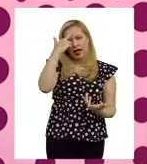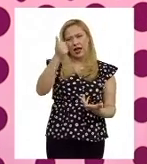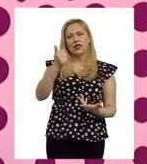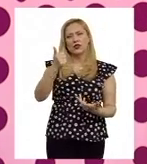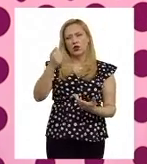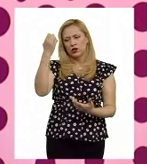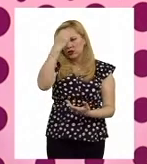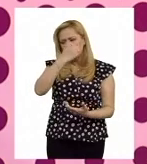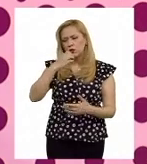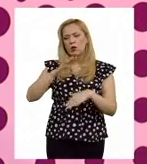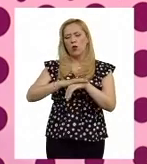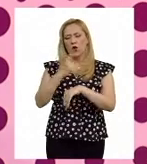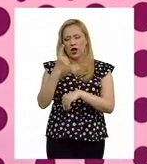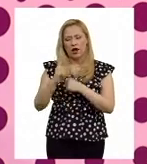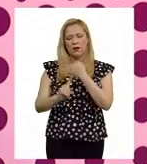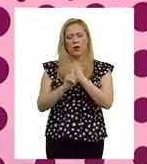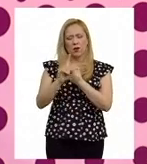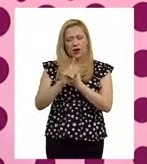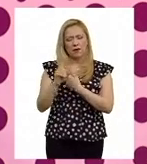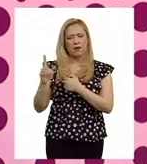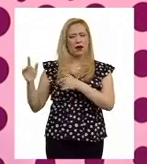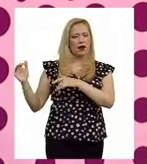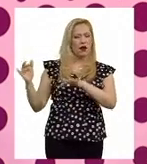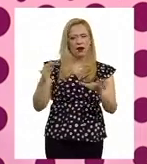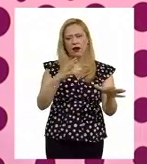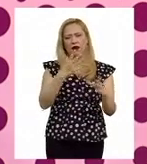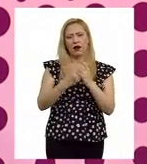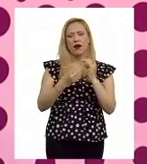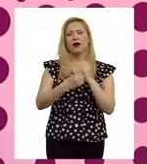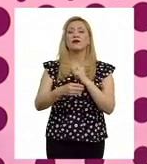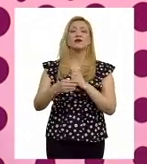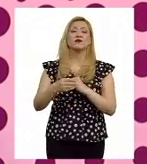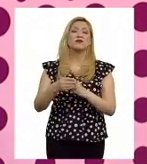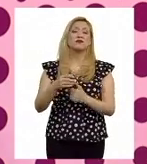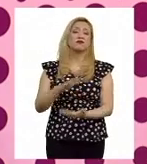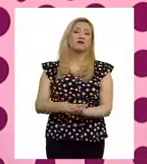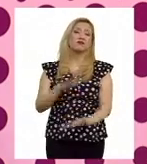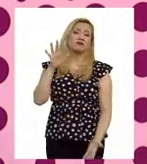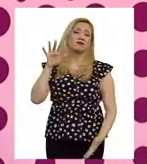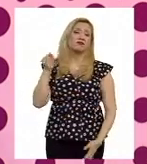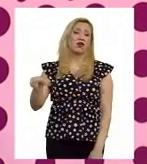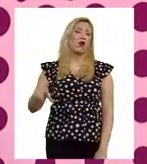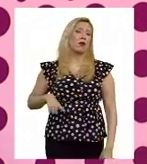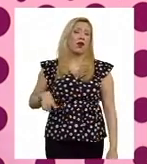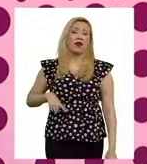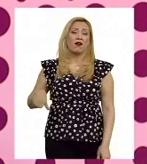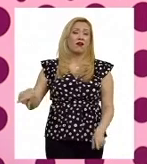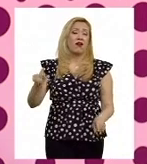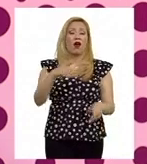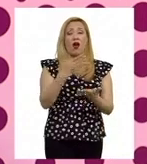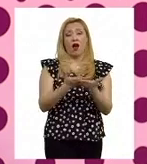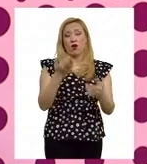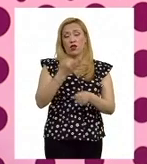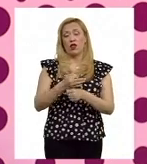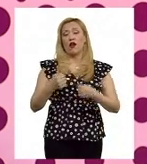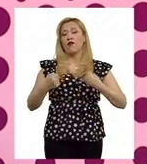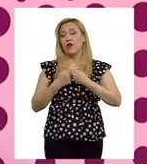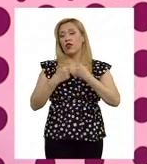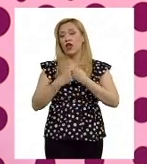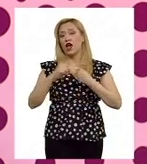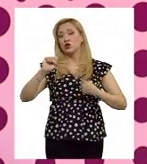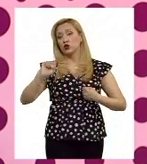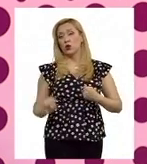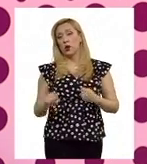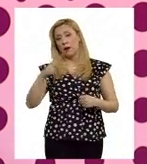integral de los fenómenos, y las migraciones siempre han sido de política. Y eso creo que ahorita la frontera sur de nuestro